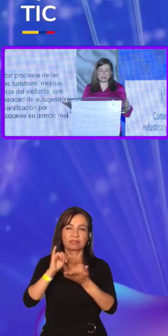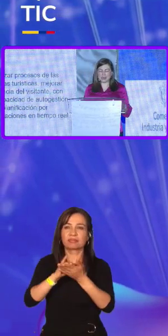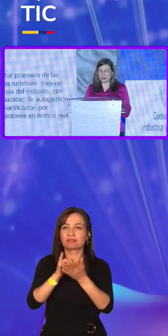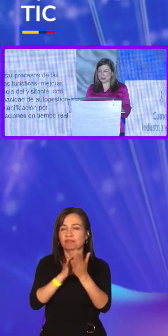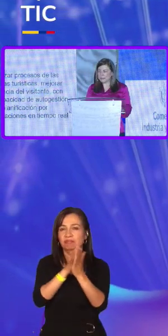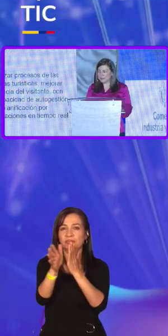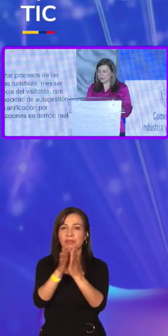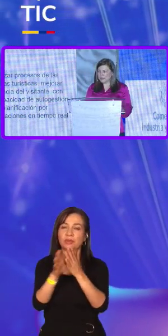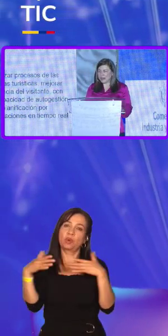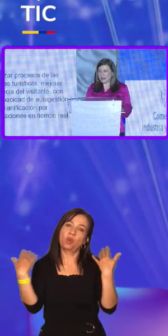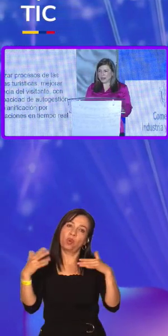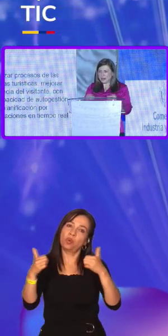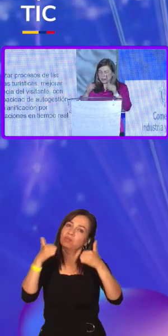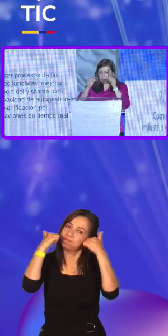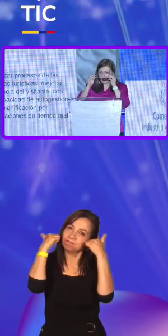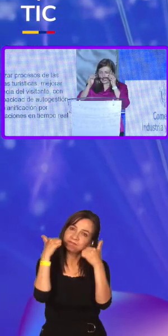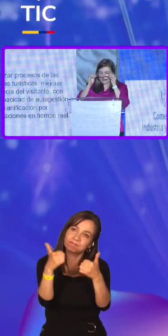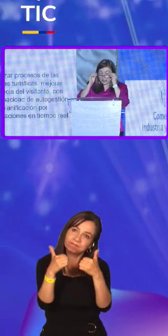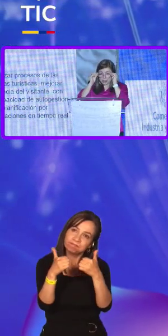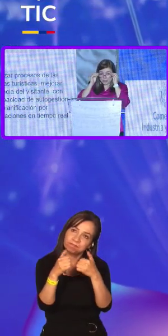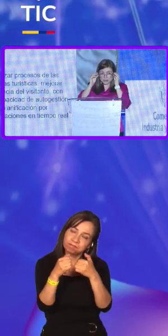tenido. Ha sido muy inspirador.